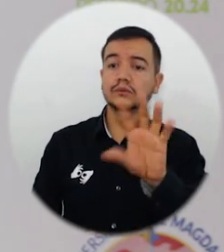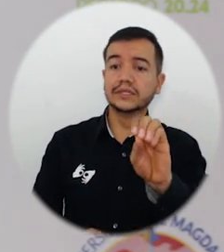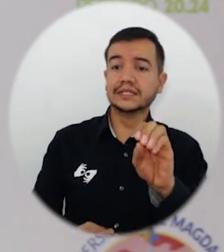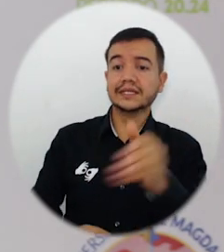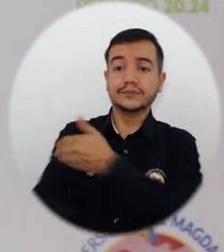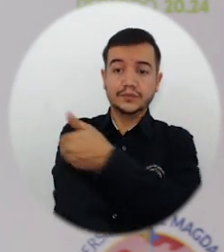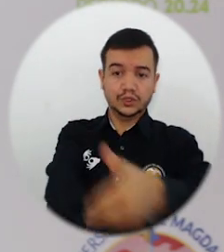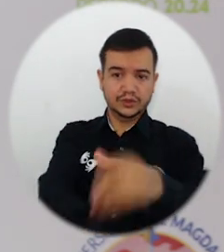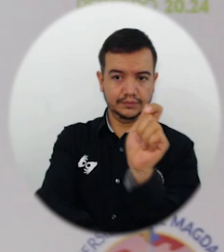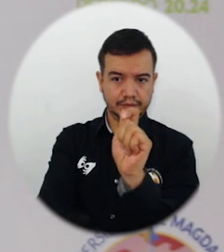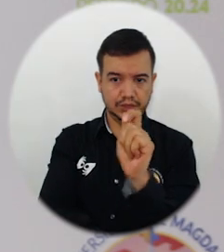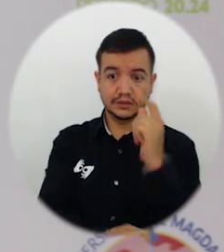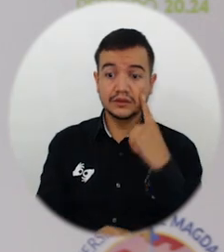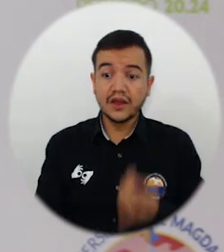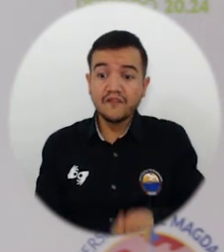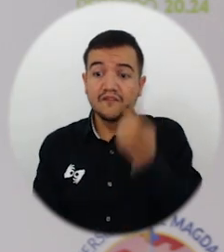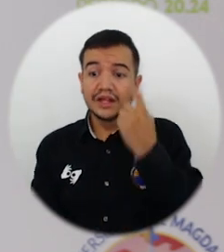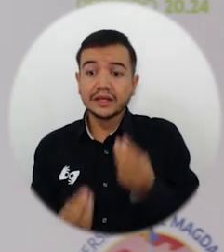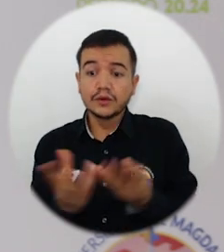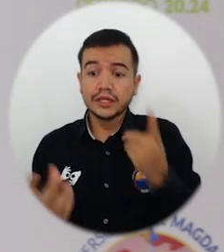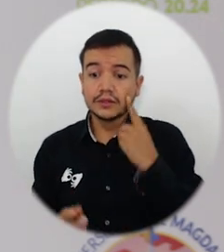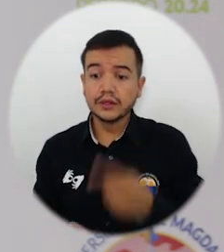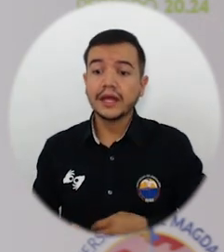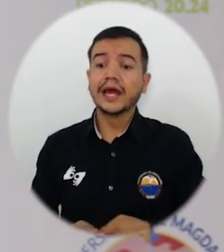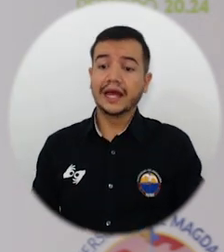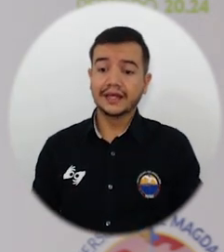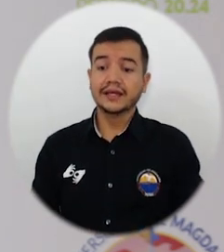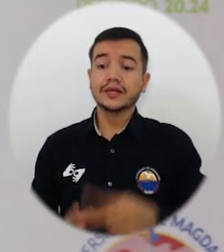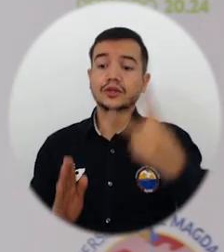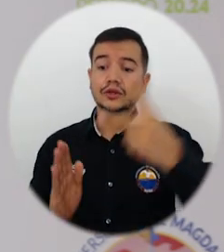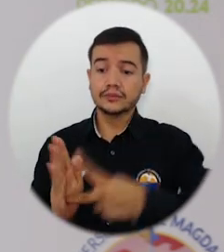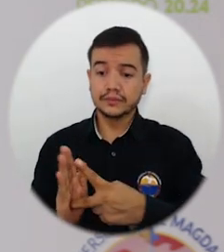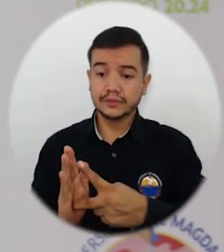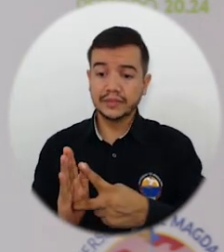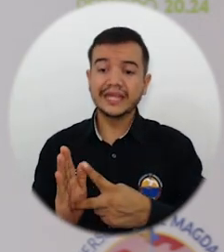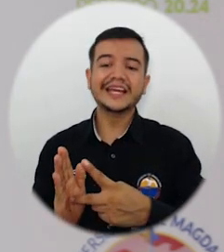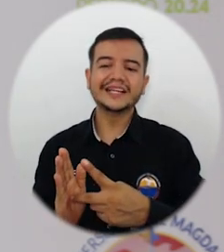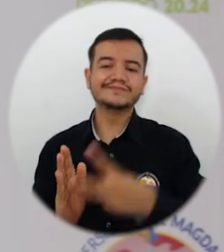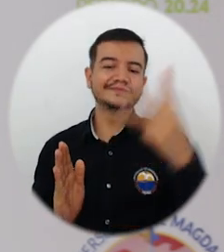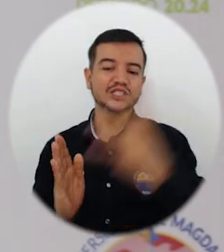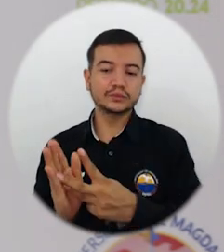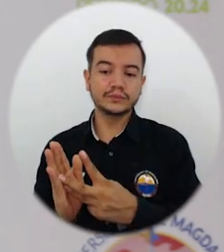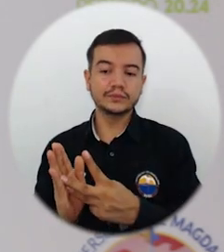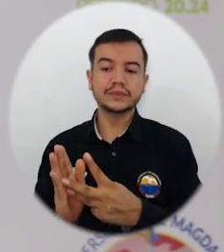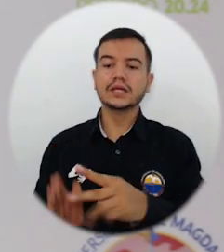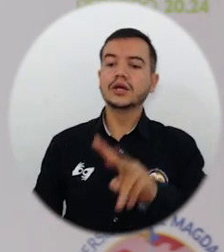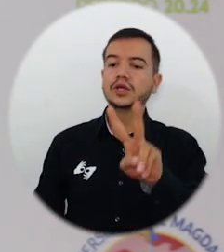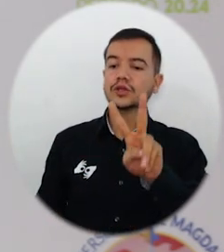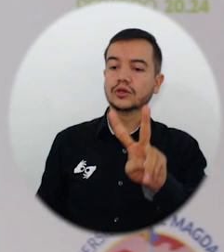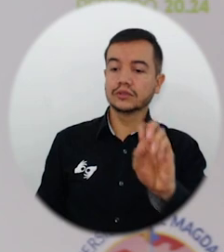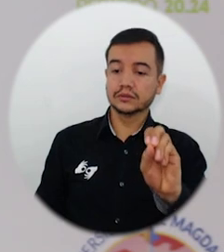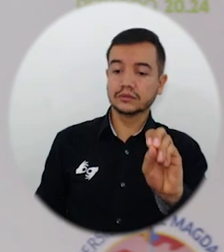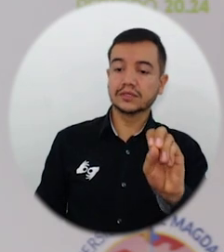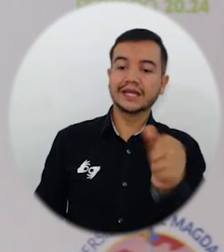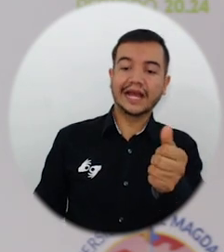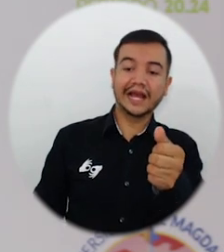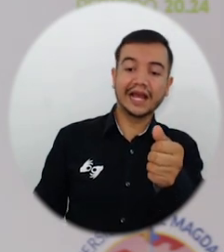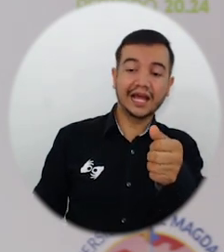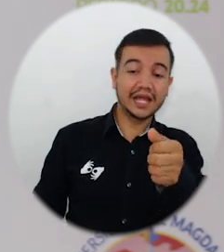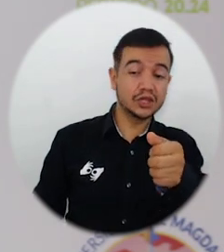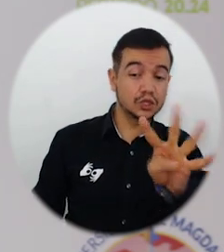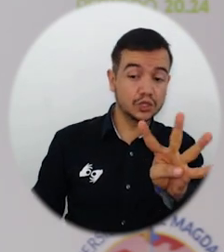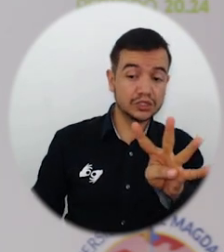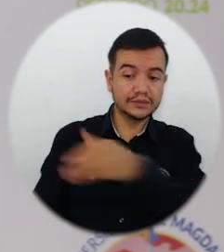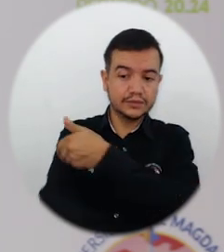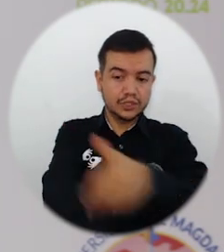faltante de 3.214 millones de pesos, de los cuales 2.114 corresponden a estudiantes de otros